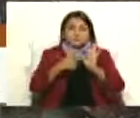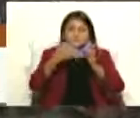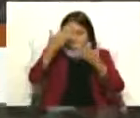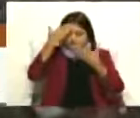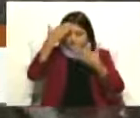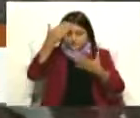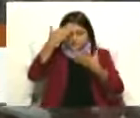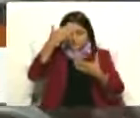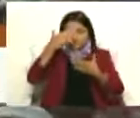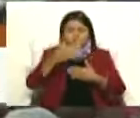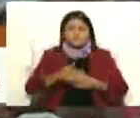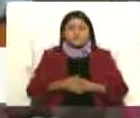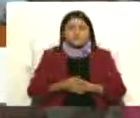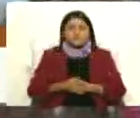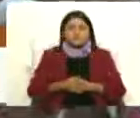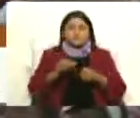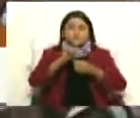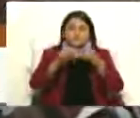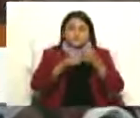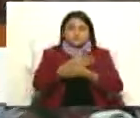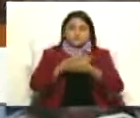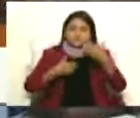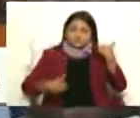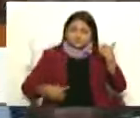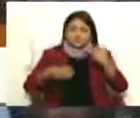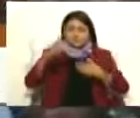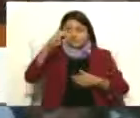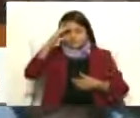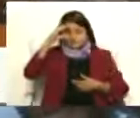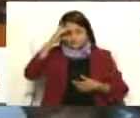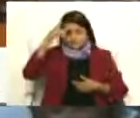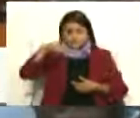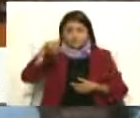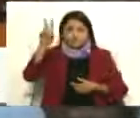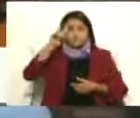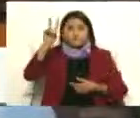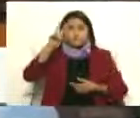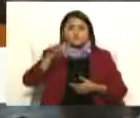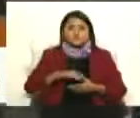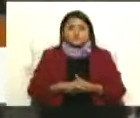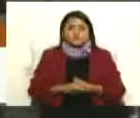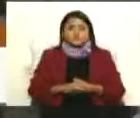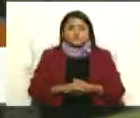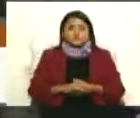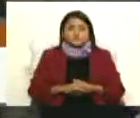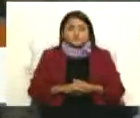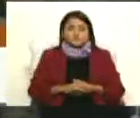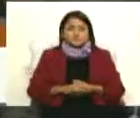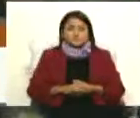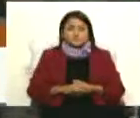a saludar a la vicepresidenta de la República, Delcy